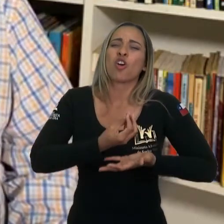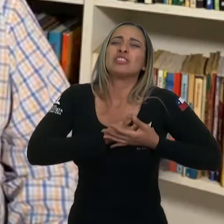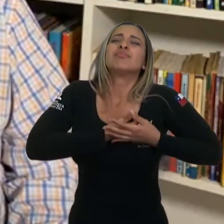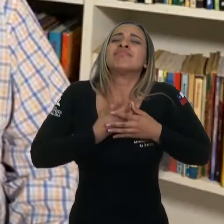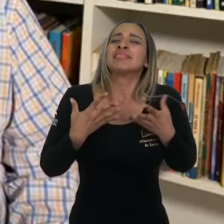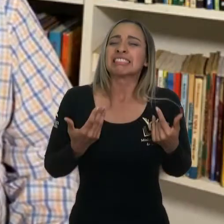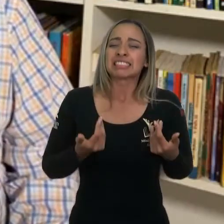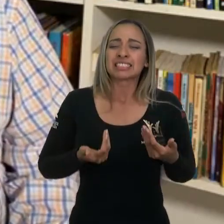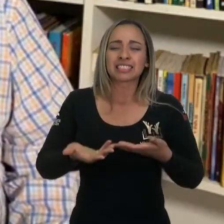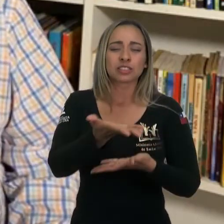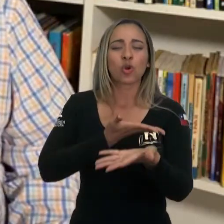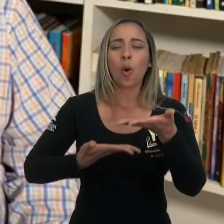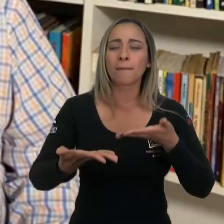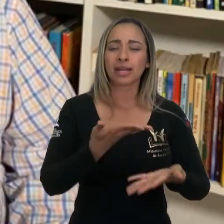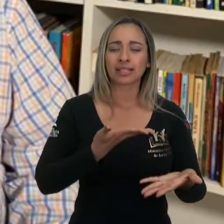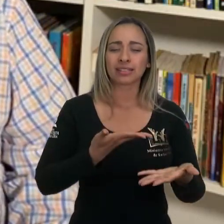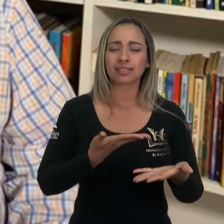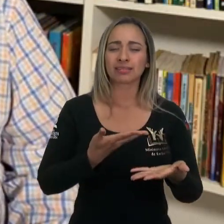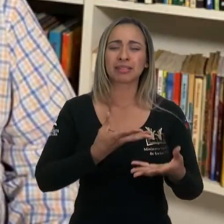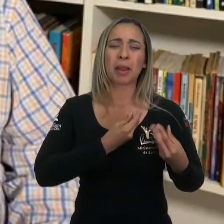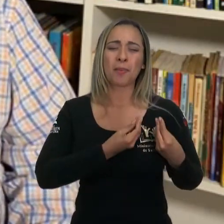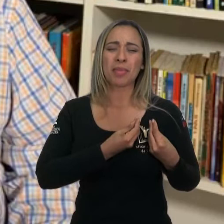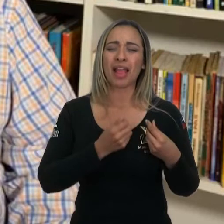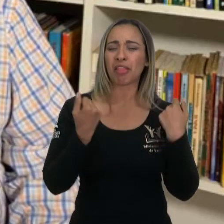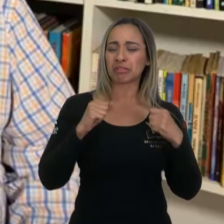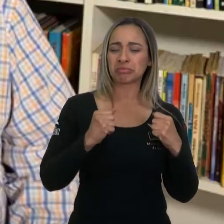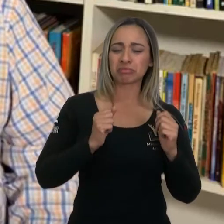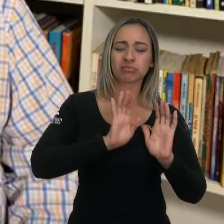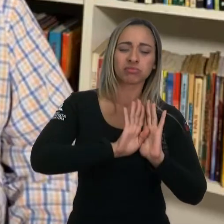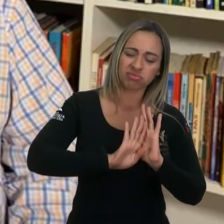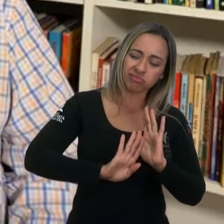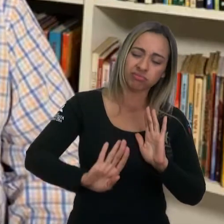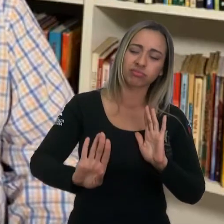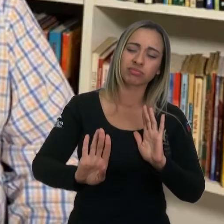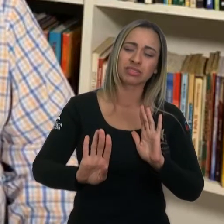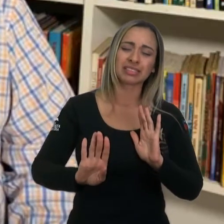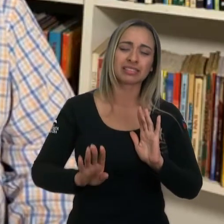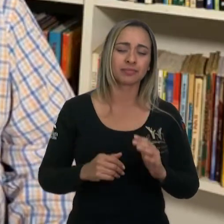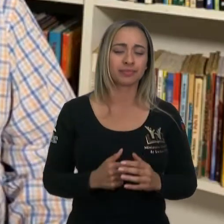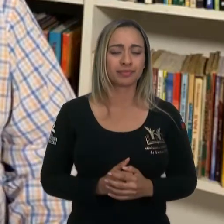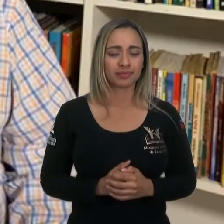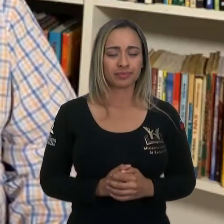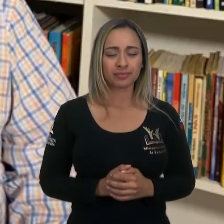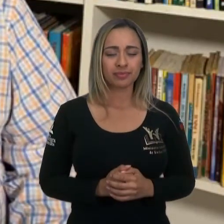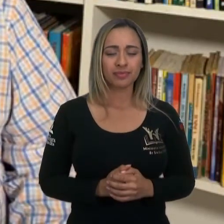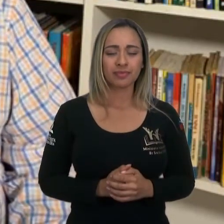compartido. Aleja el temor, aleja el pánico, aleja la histeria colectiva.